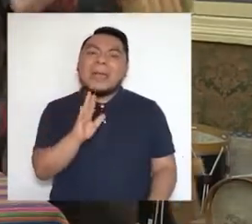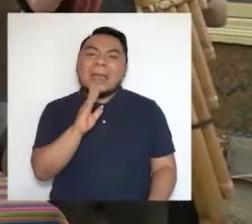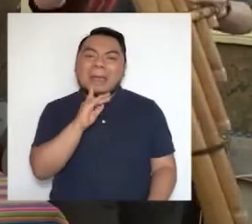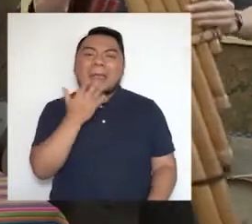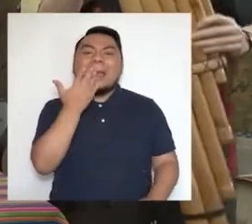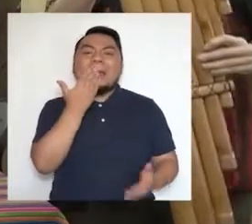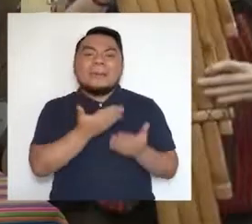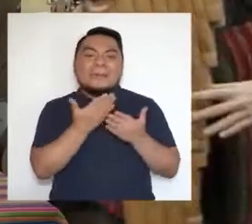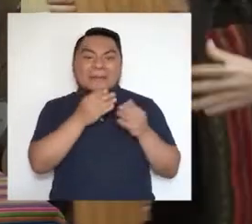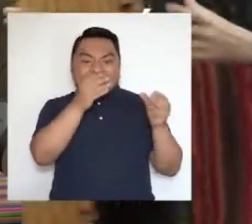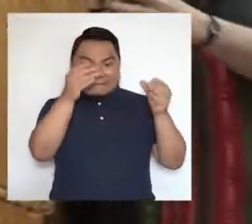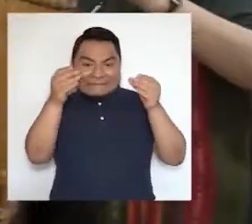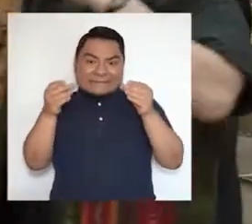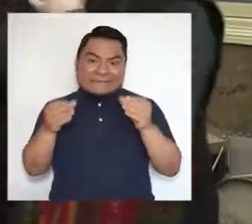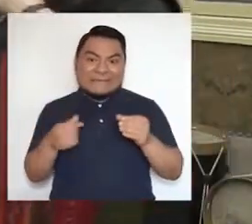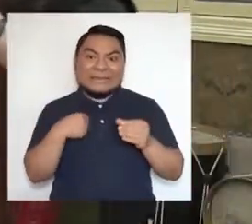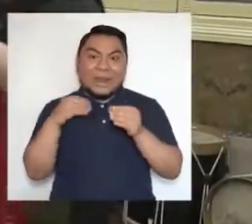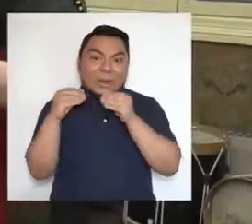a ver, a ver, a ver. A ver.